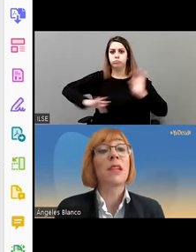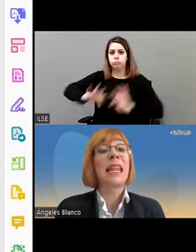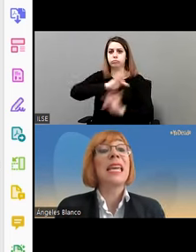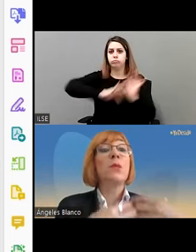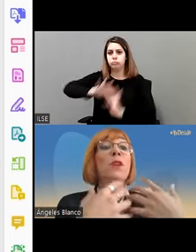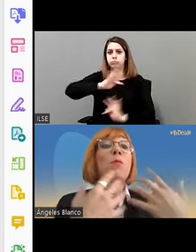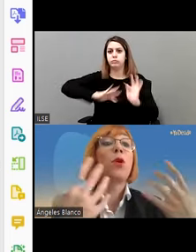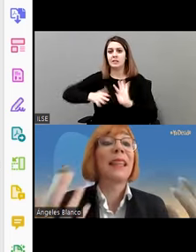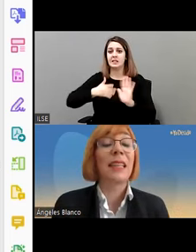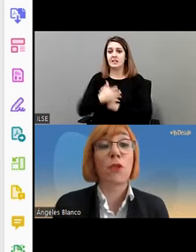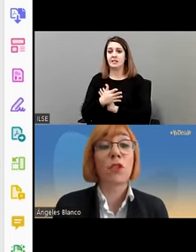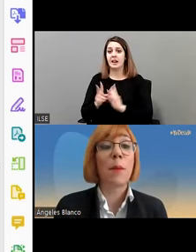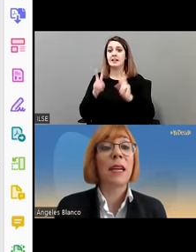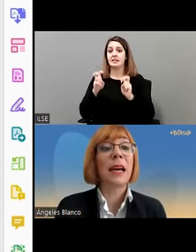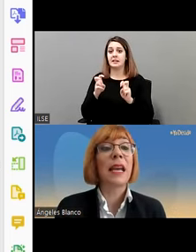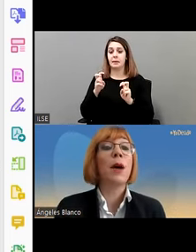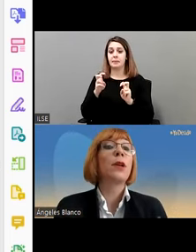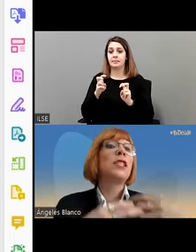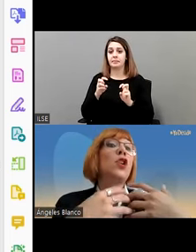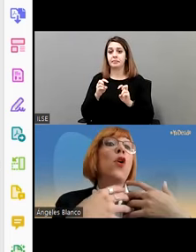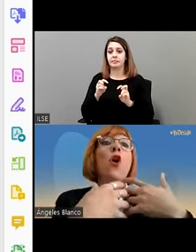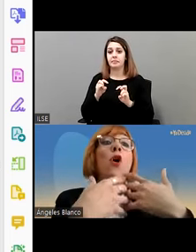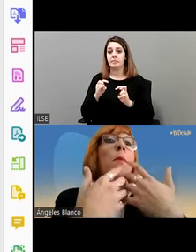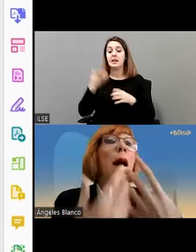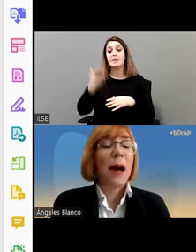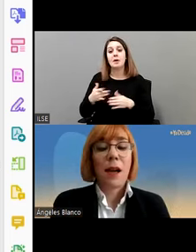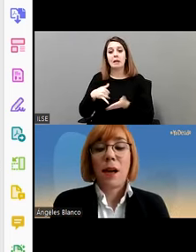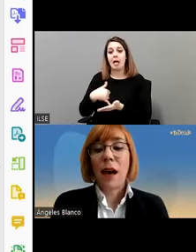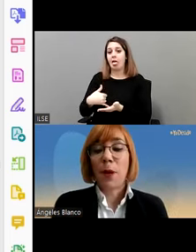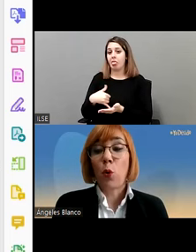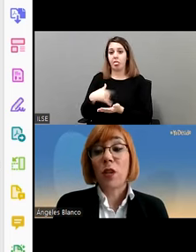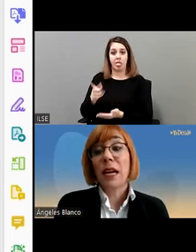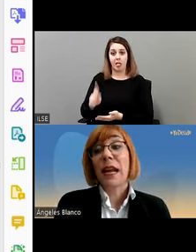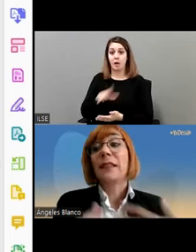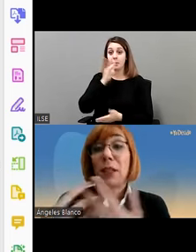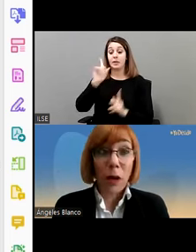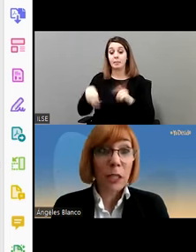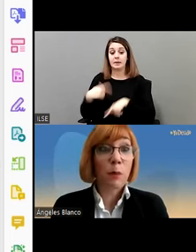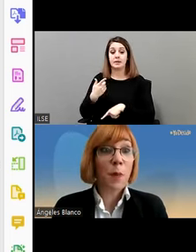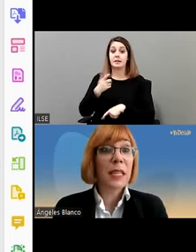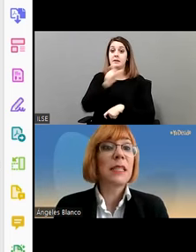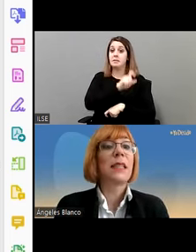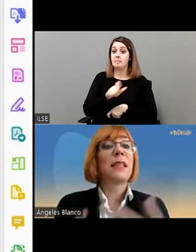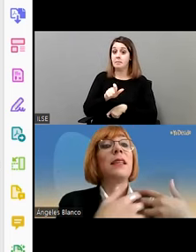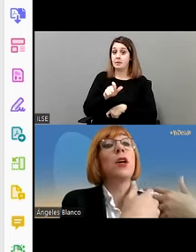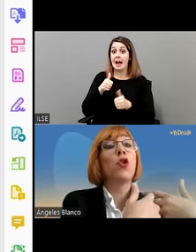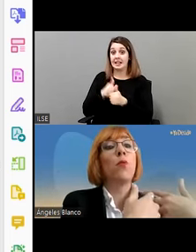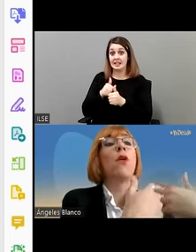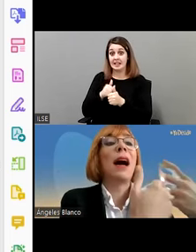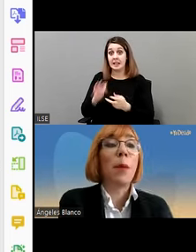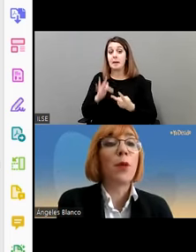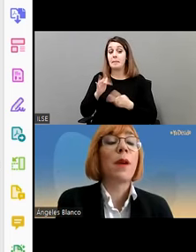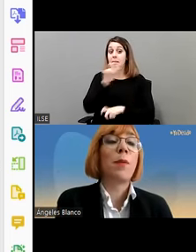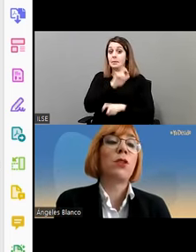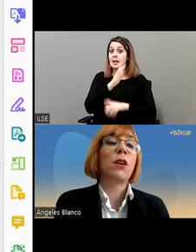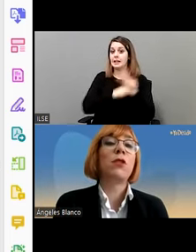asistencia personal es muy importante que no sea precaria, porque si no va a perjudicar tanto a las propias asistentes como